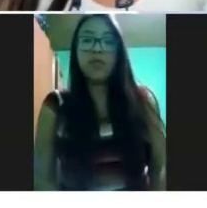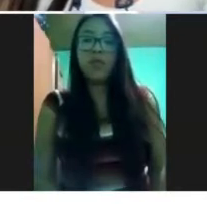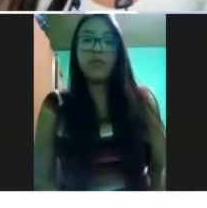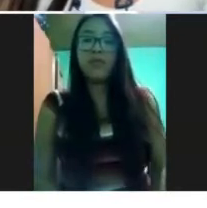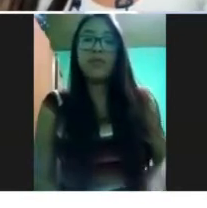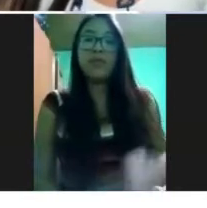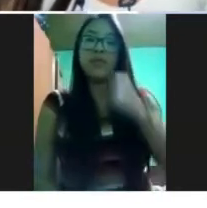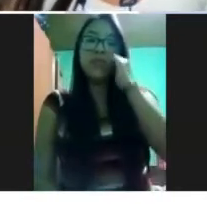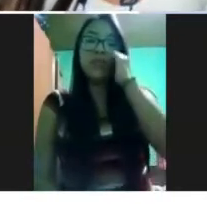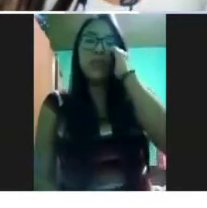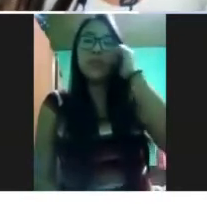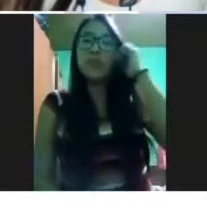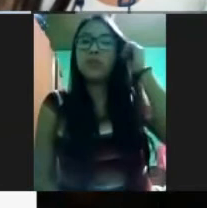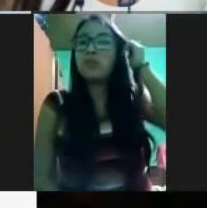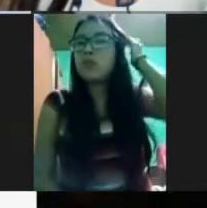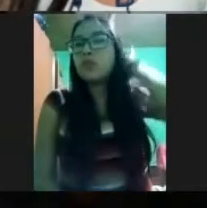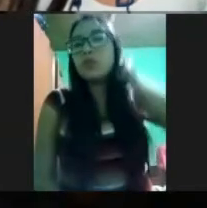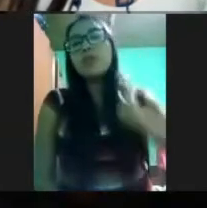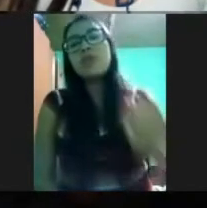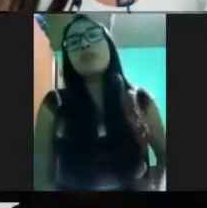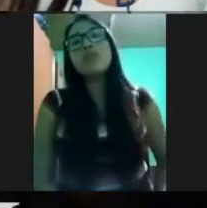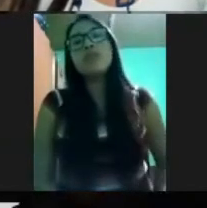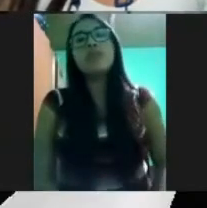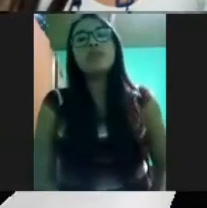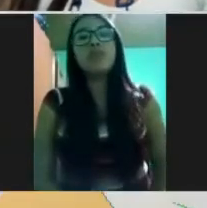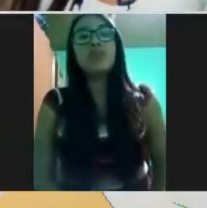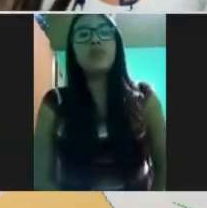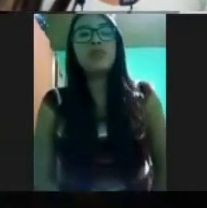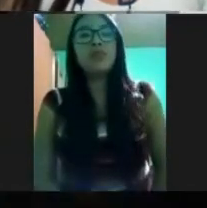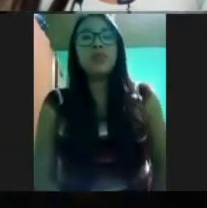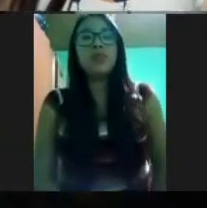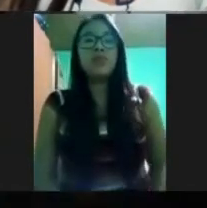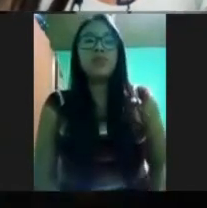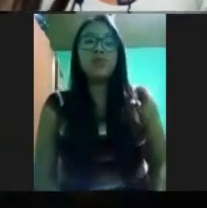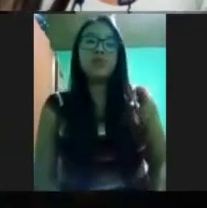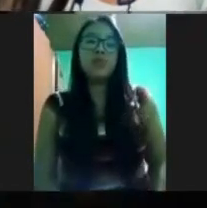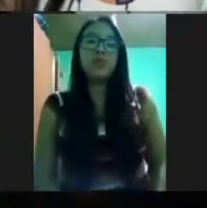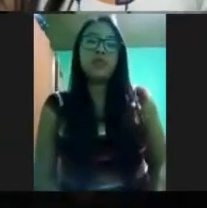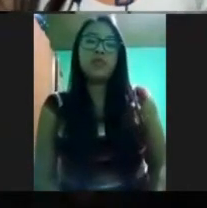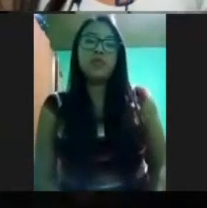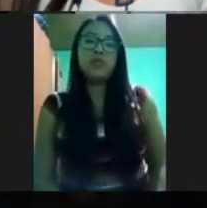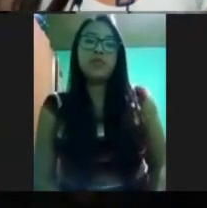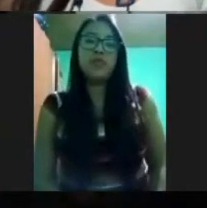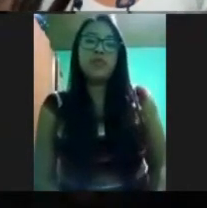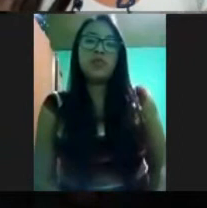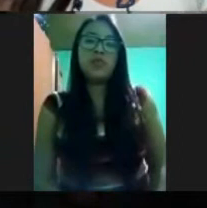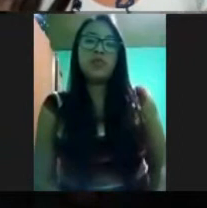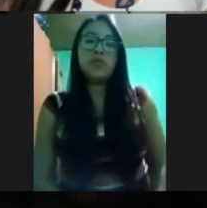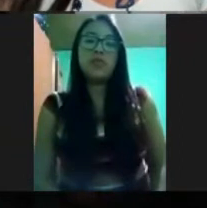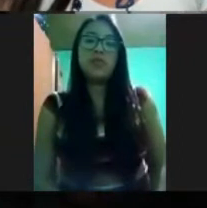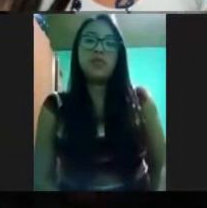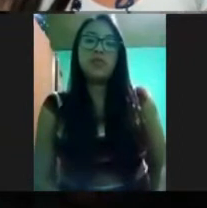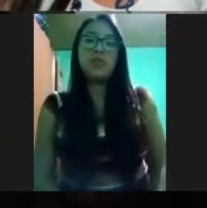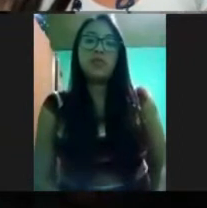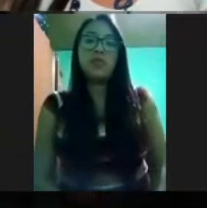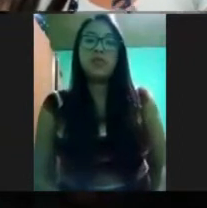encuentra, ¿verdad? El sistema de salud. La problemática que hay en Guatemala, pues encontramos un